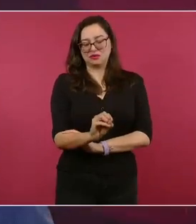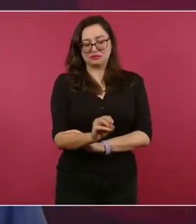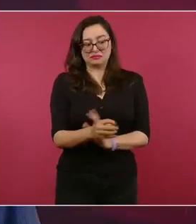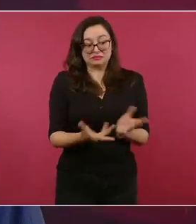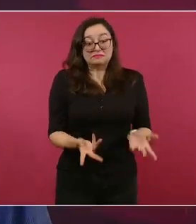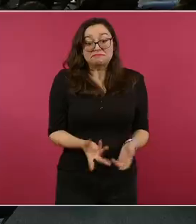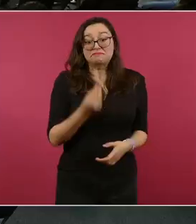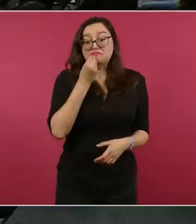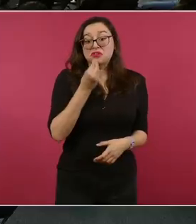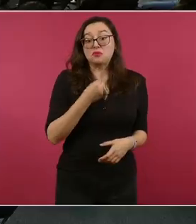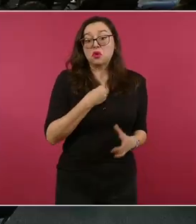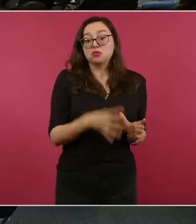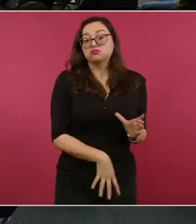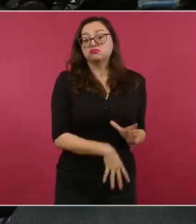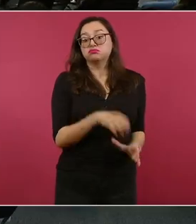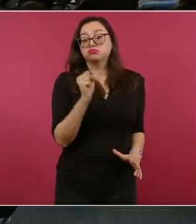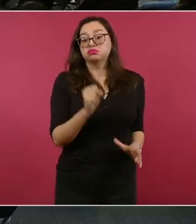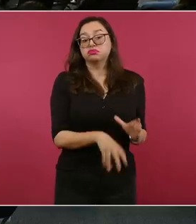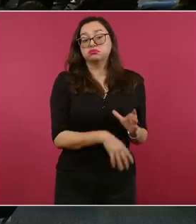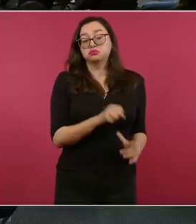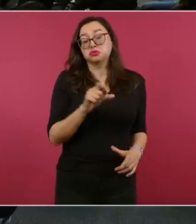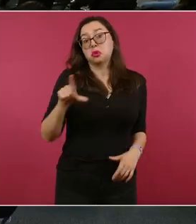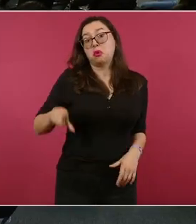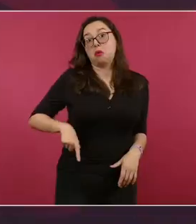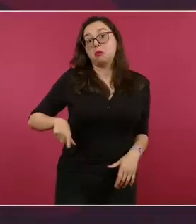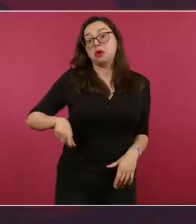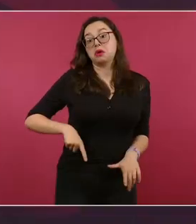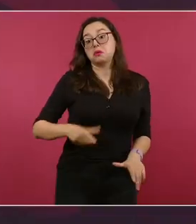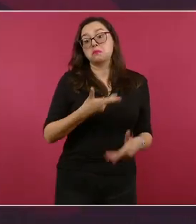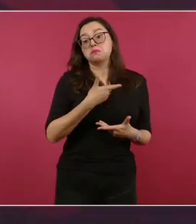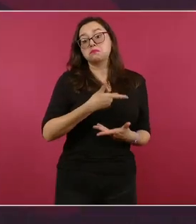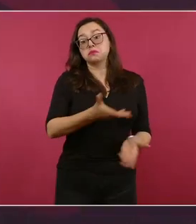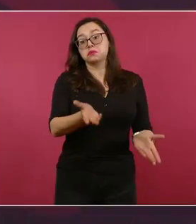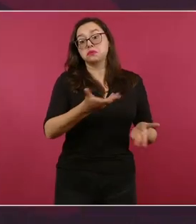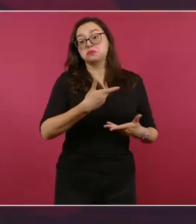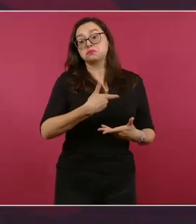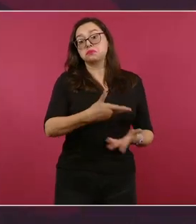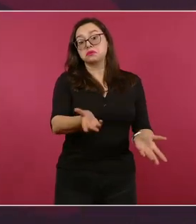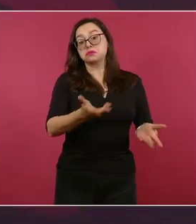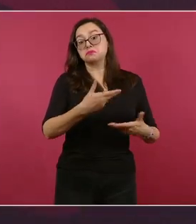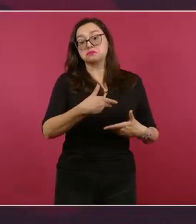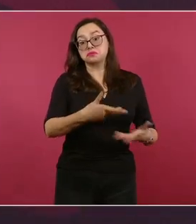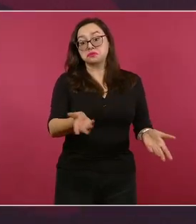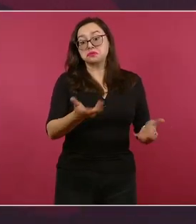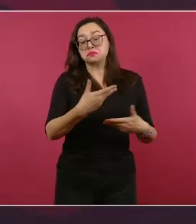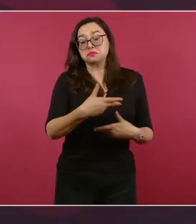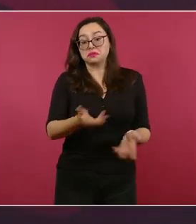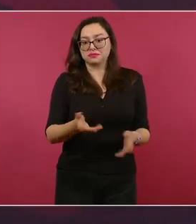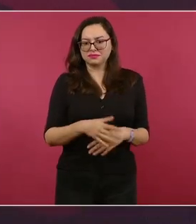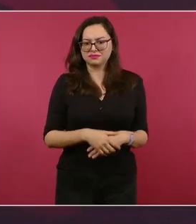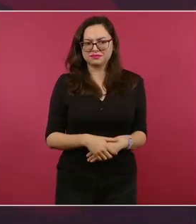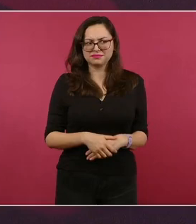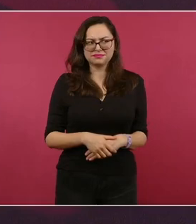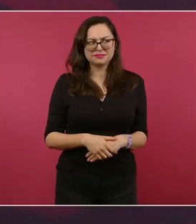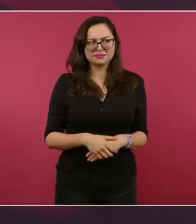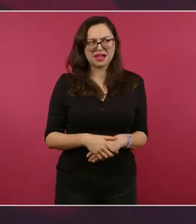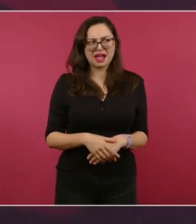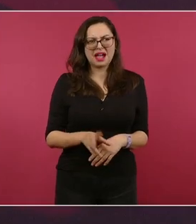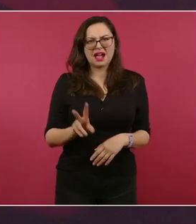tiempo, los gobiernos, que antes no eran cuestionados por los